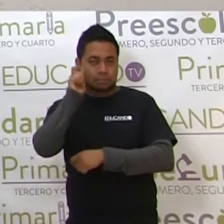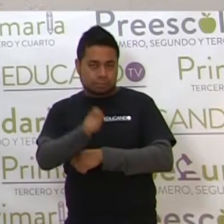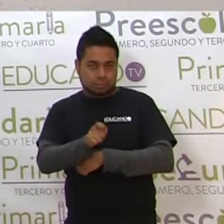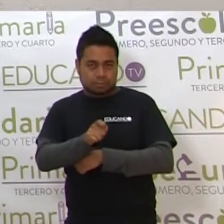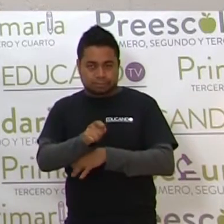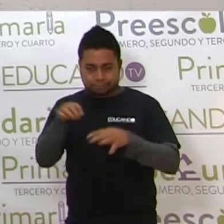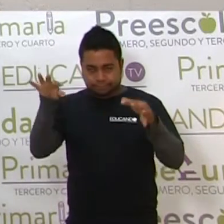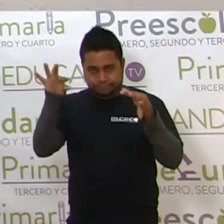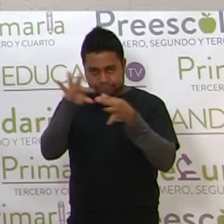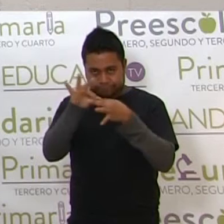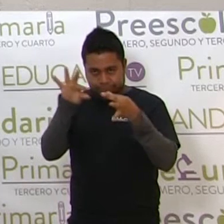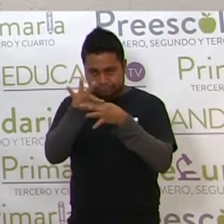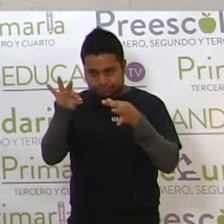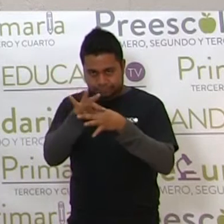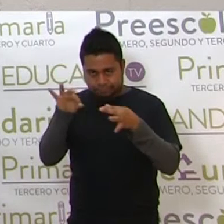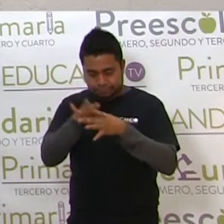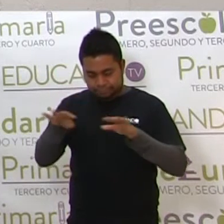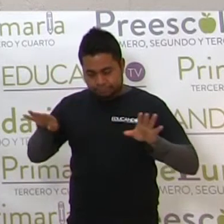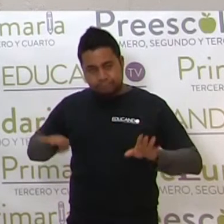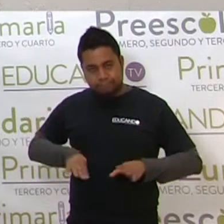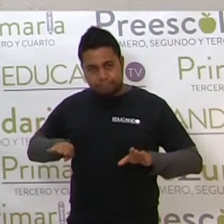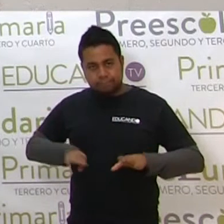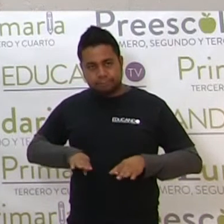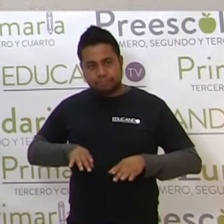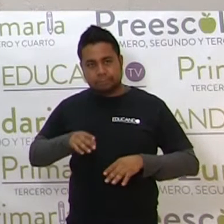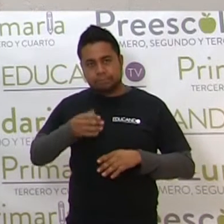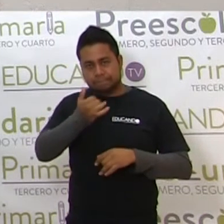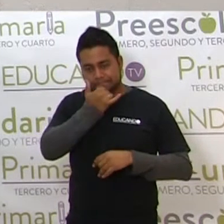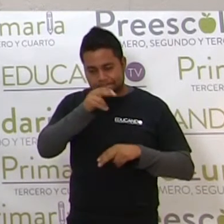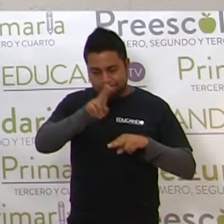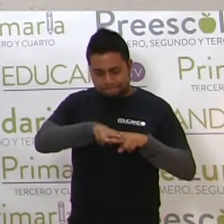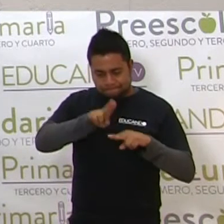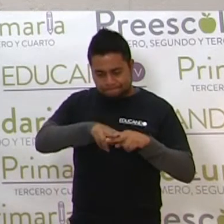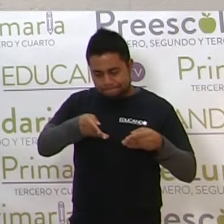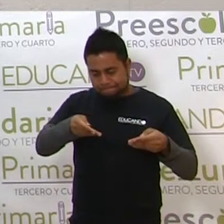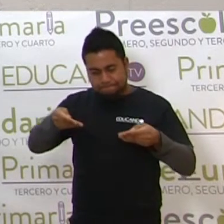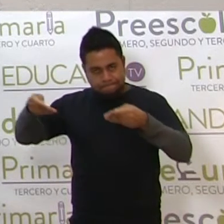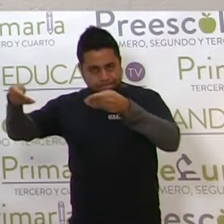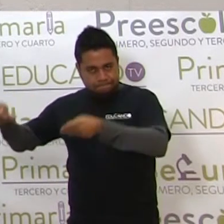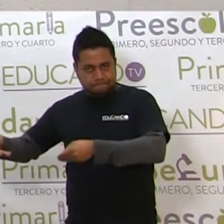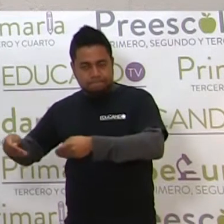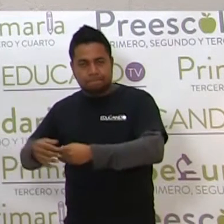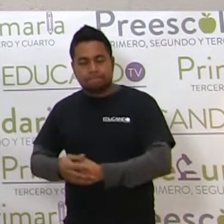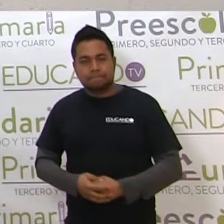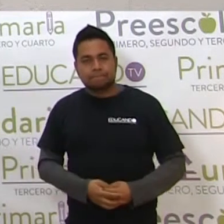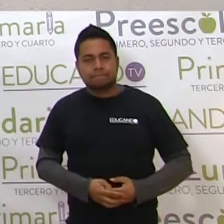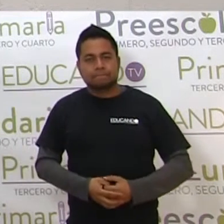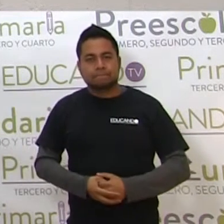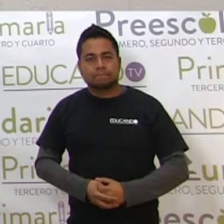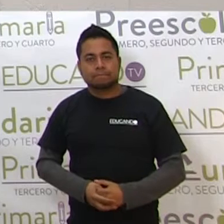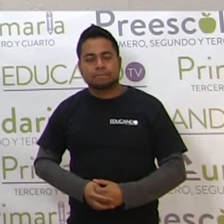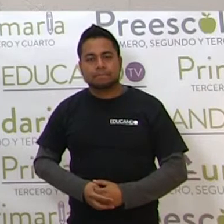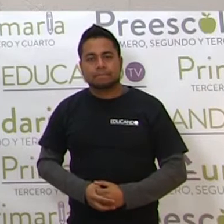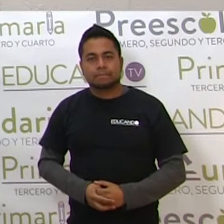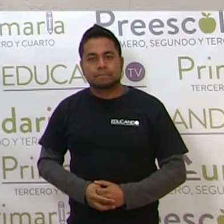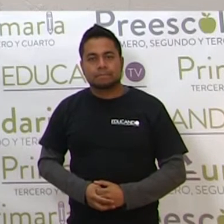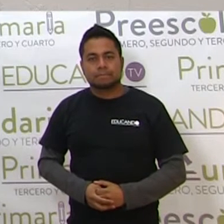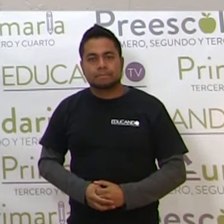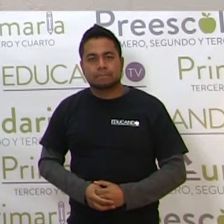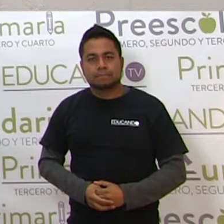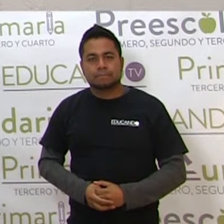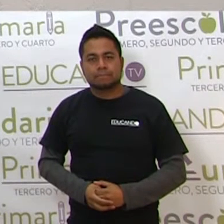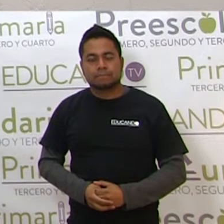descripción voy a mover tantito la Silla ya saben y vamos a